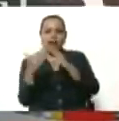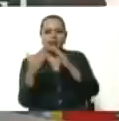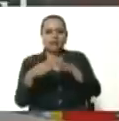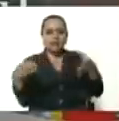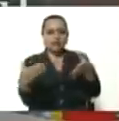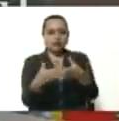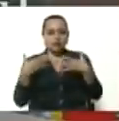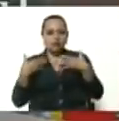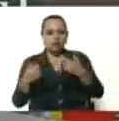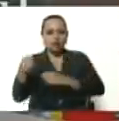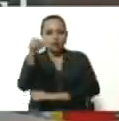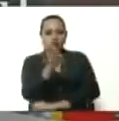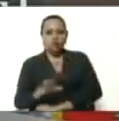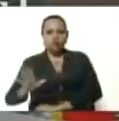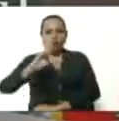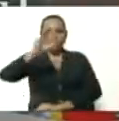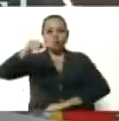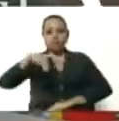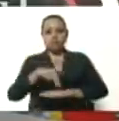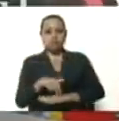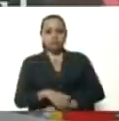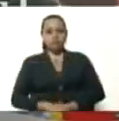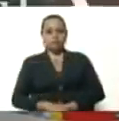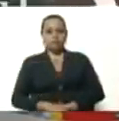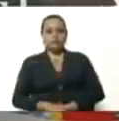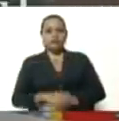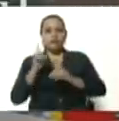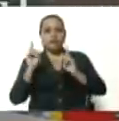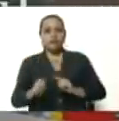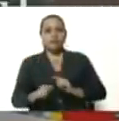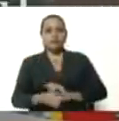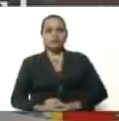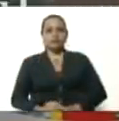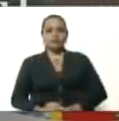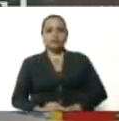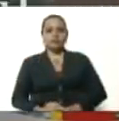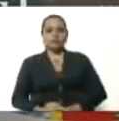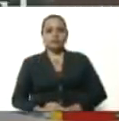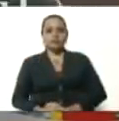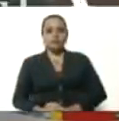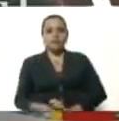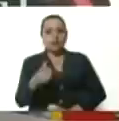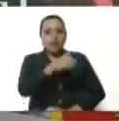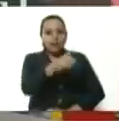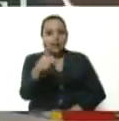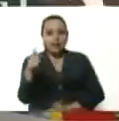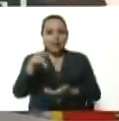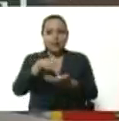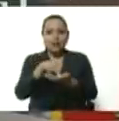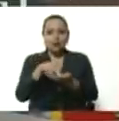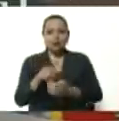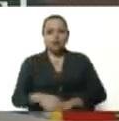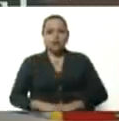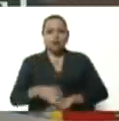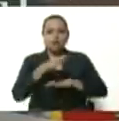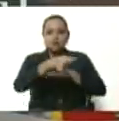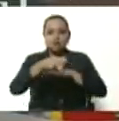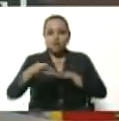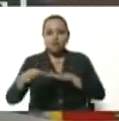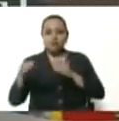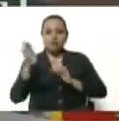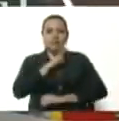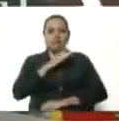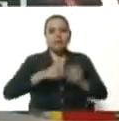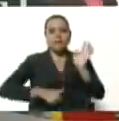salud en todo el territorio nacional y principalmente en estas parroquias, municipios que tienen focos